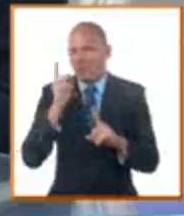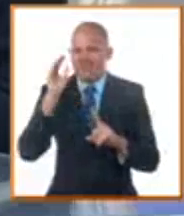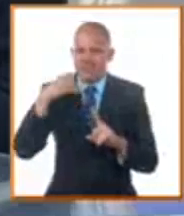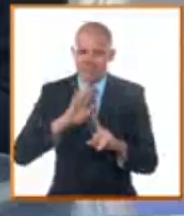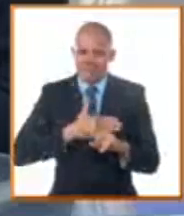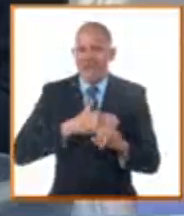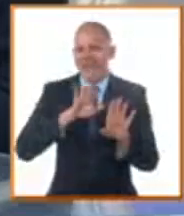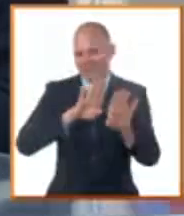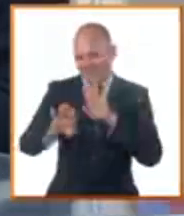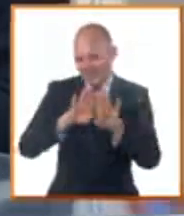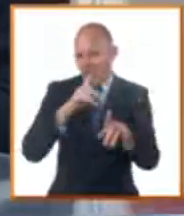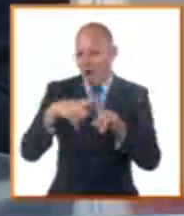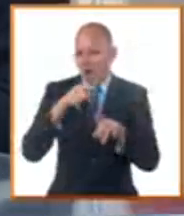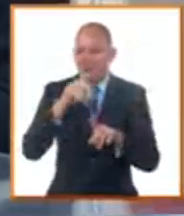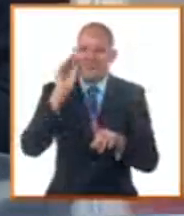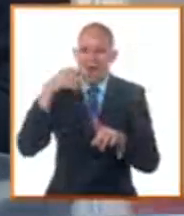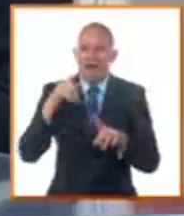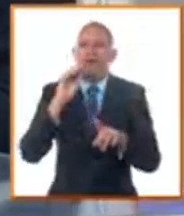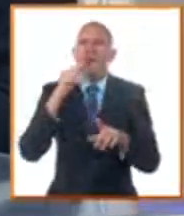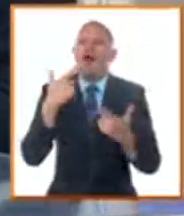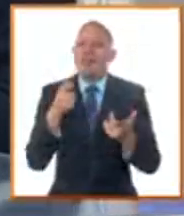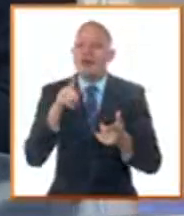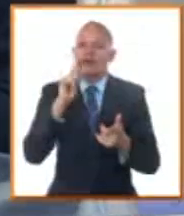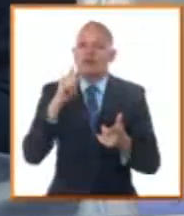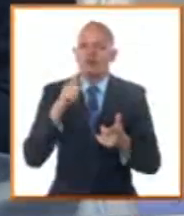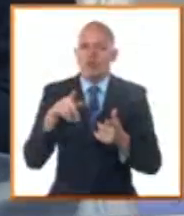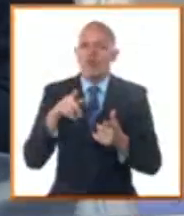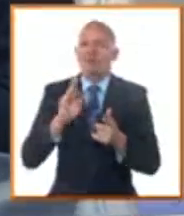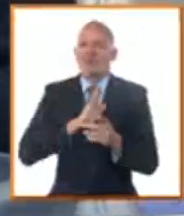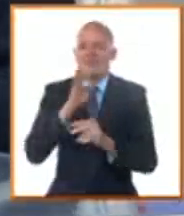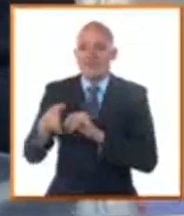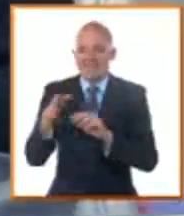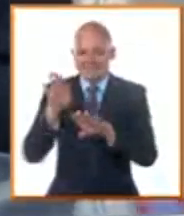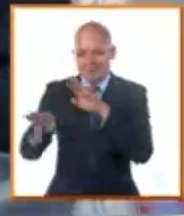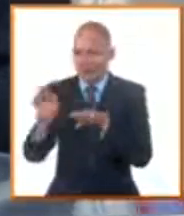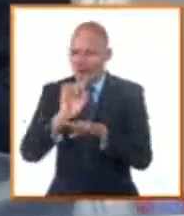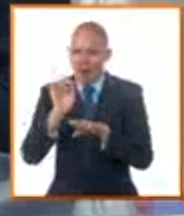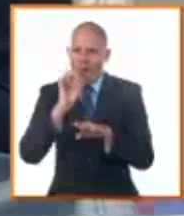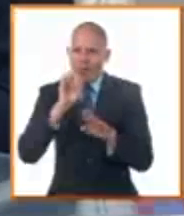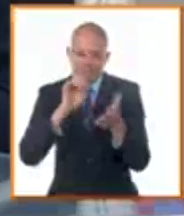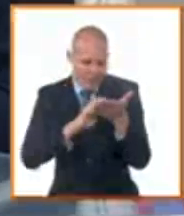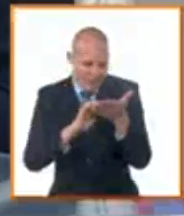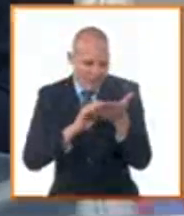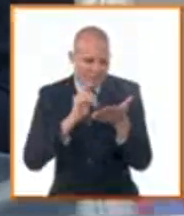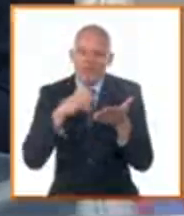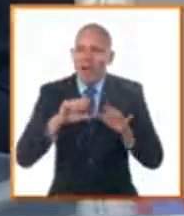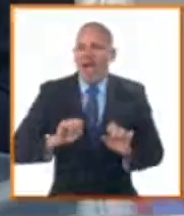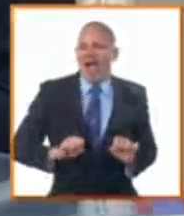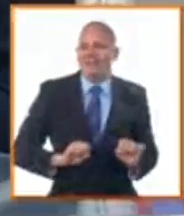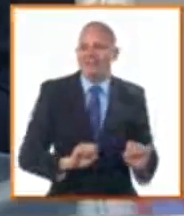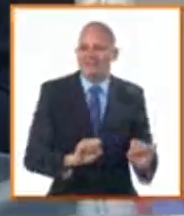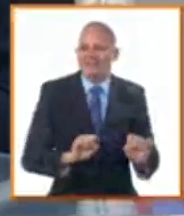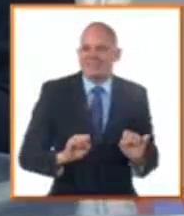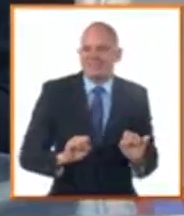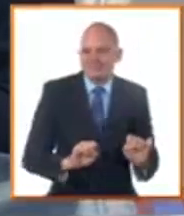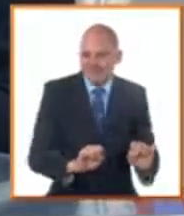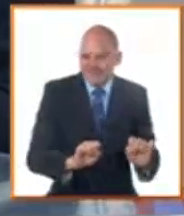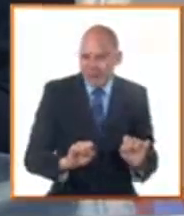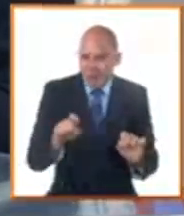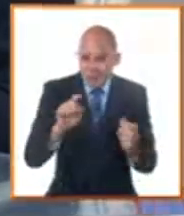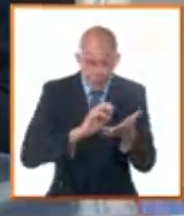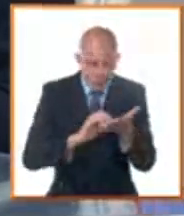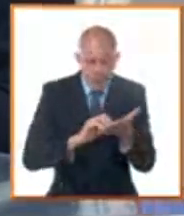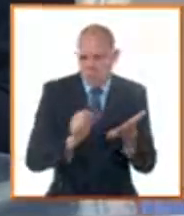Y sin quererlo, yo digo, sin proponerlo, sin avisar lo que le venía para arriba, bueno, del mundo y en particular de Cuba, que era la pandemia,